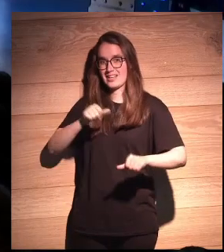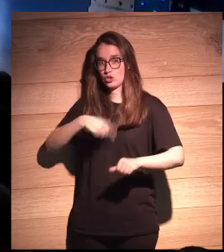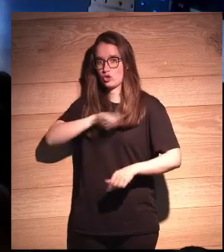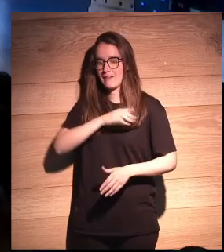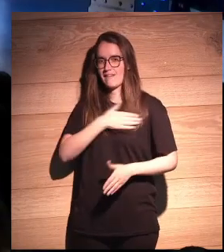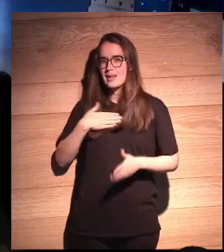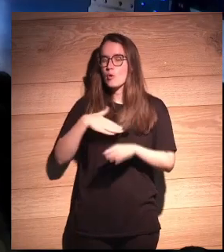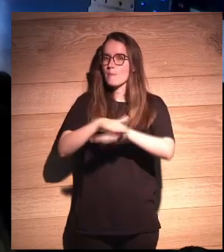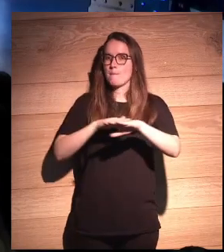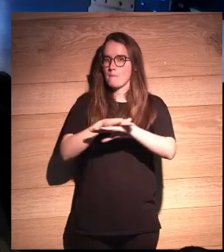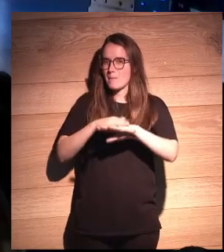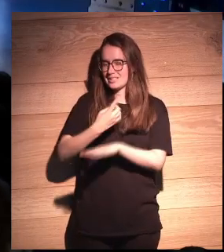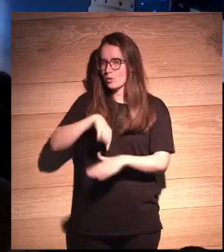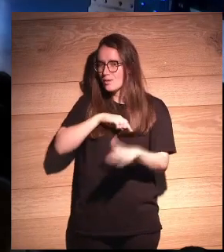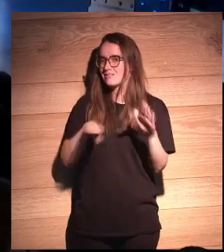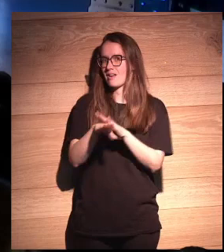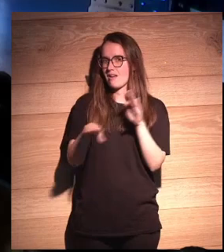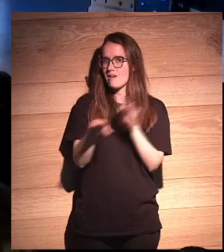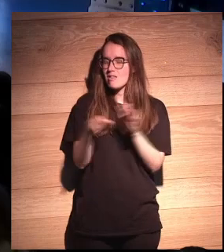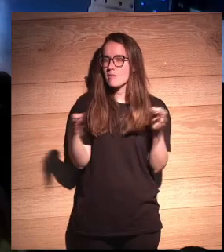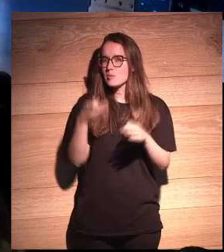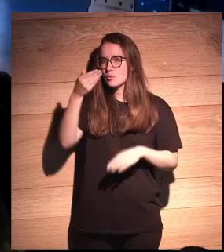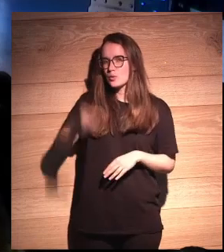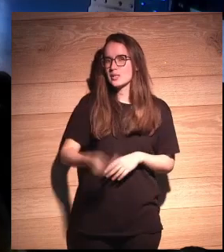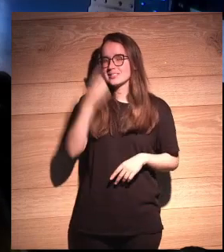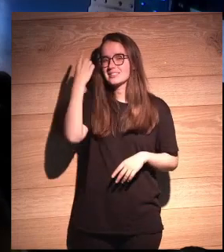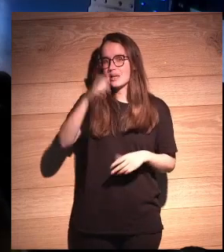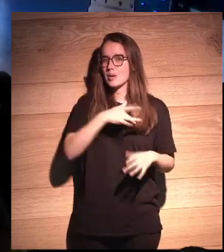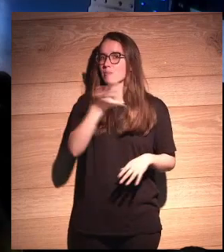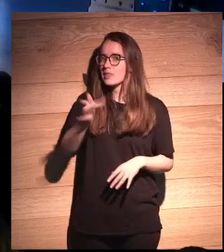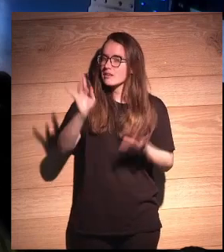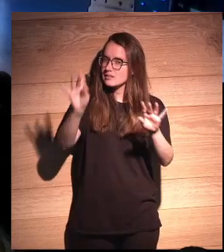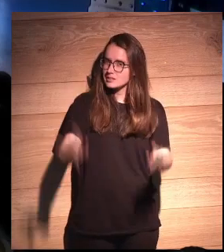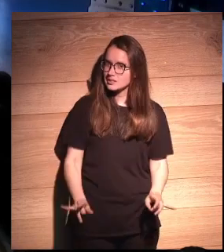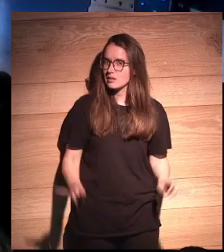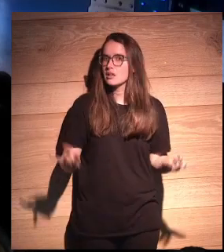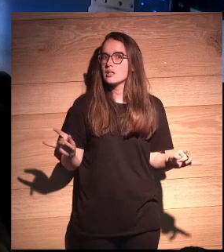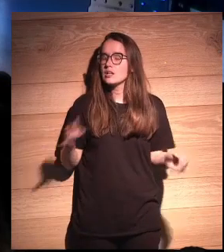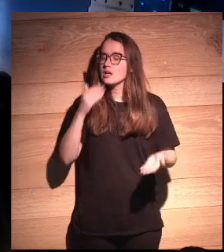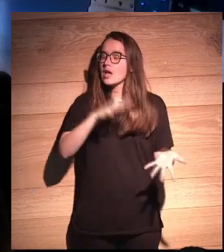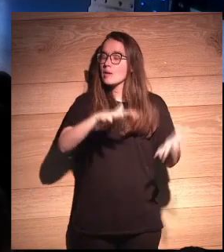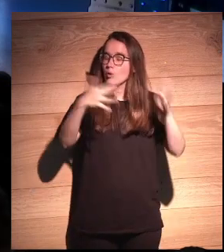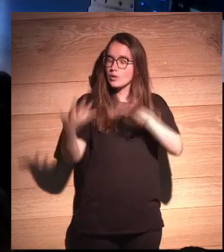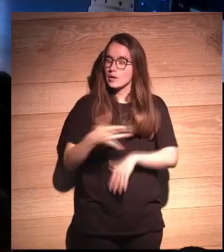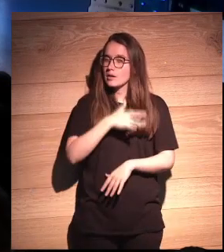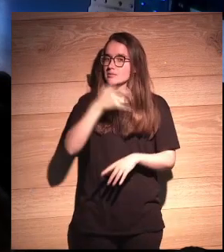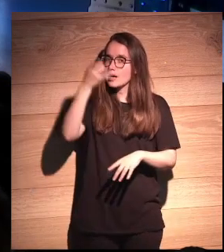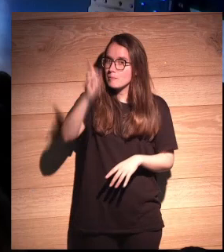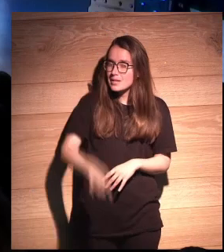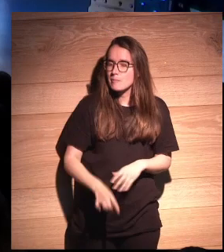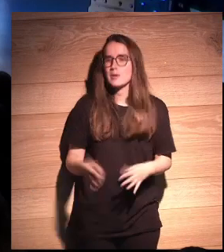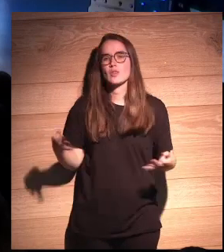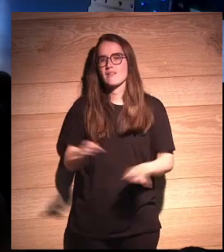queríamos, manteniendo la esencia nuestra, porque sí que es importante saber ceder y saber evolucionar, pero también